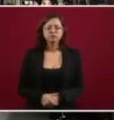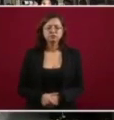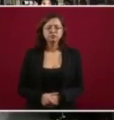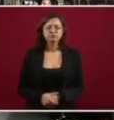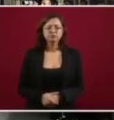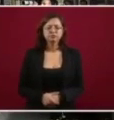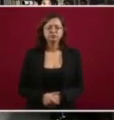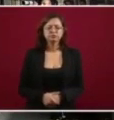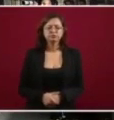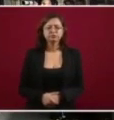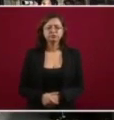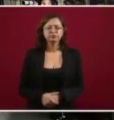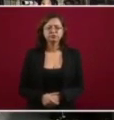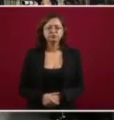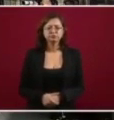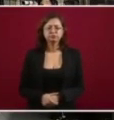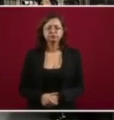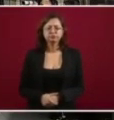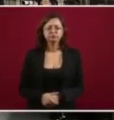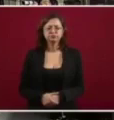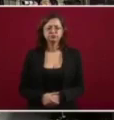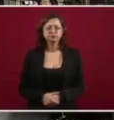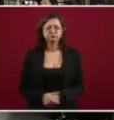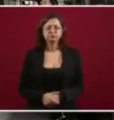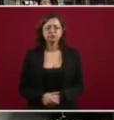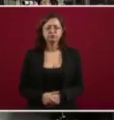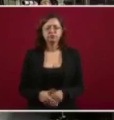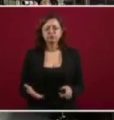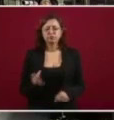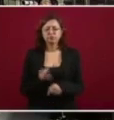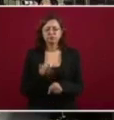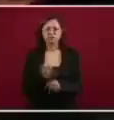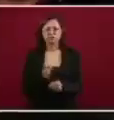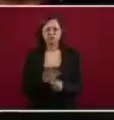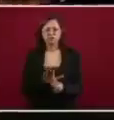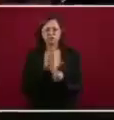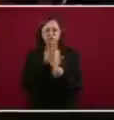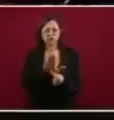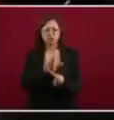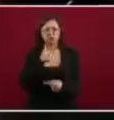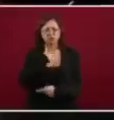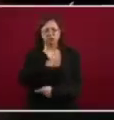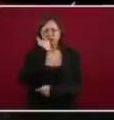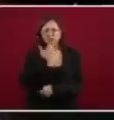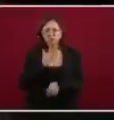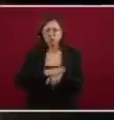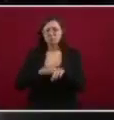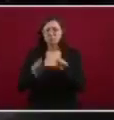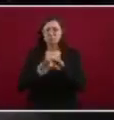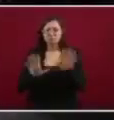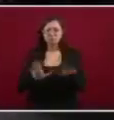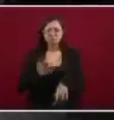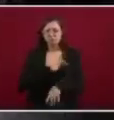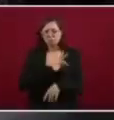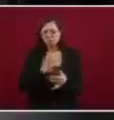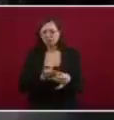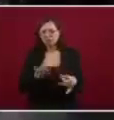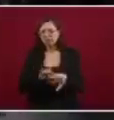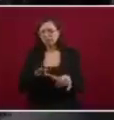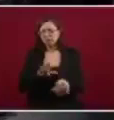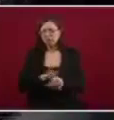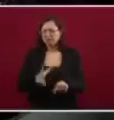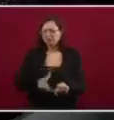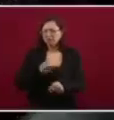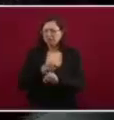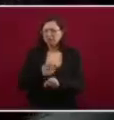Sobre lo que sí se presentó aquí, quisiera tener una aclaración o una precisión por parte del secretario Durazo.